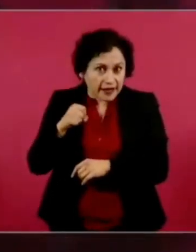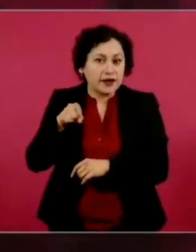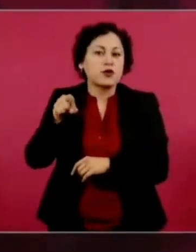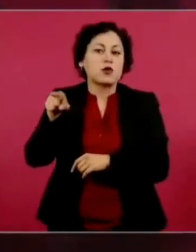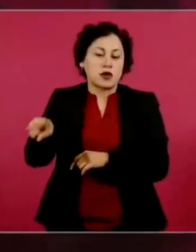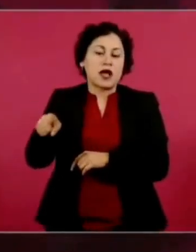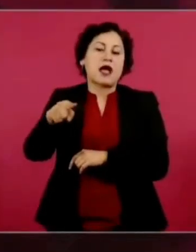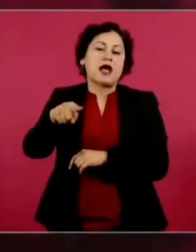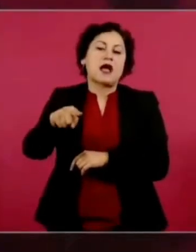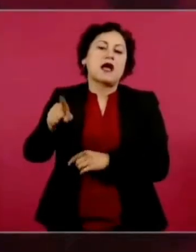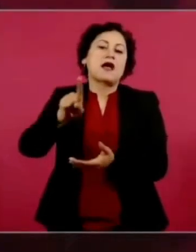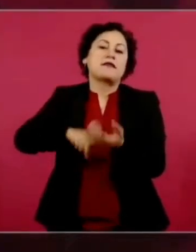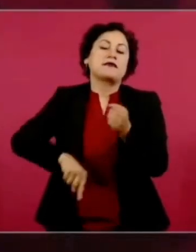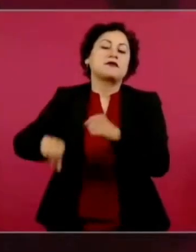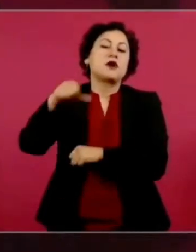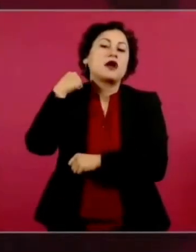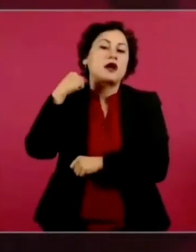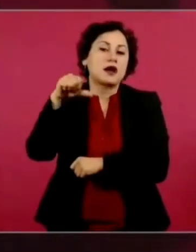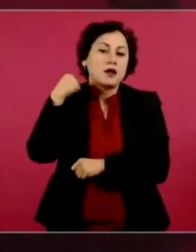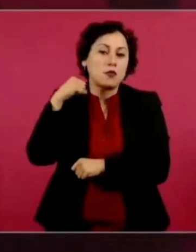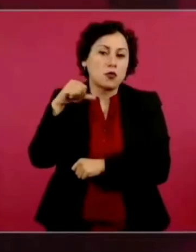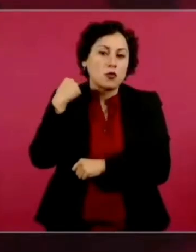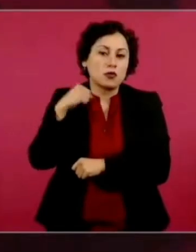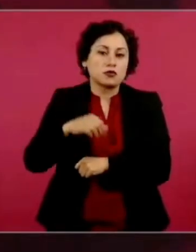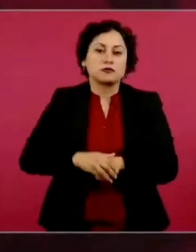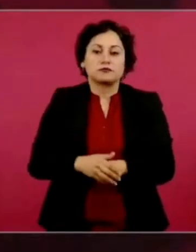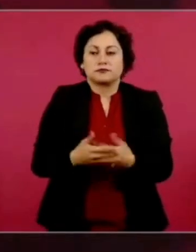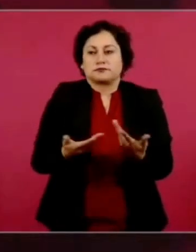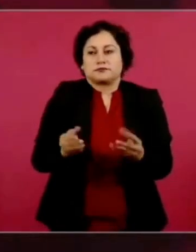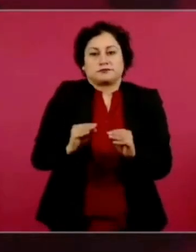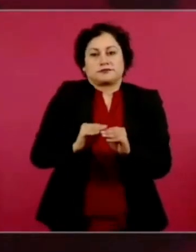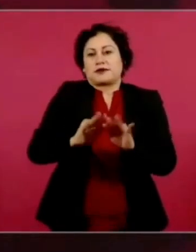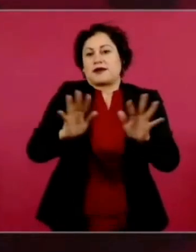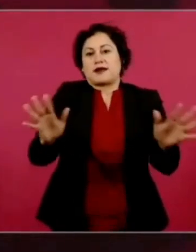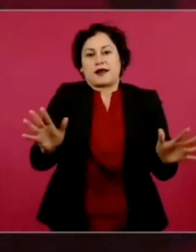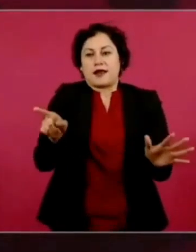de México sin la participación de los guerrerenses